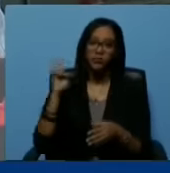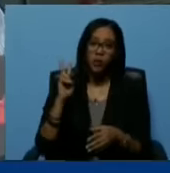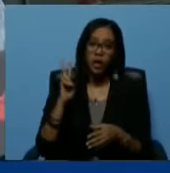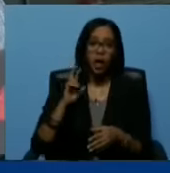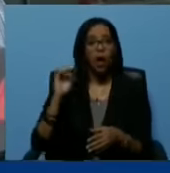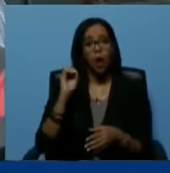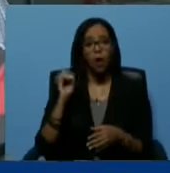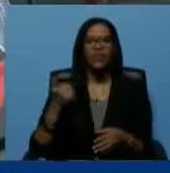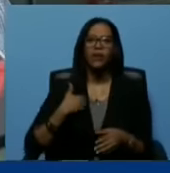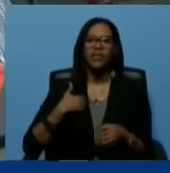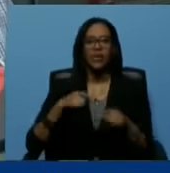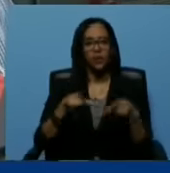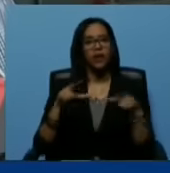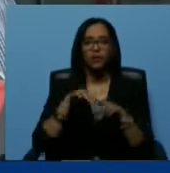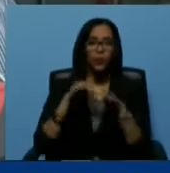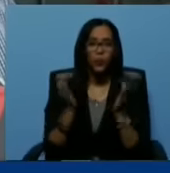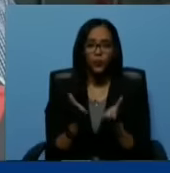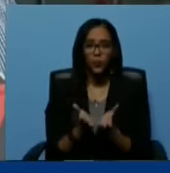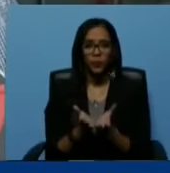de cualquier lugar del mundo.